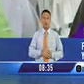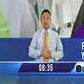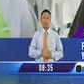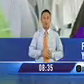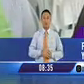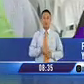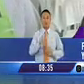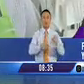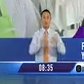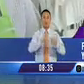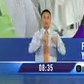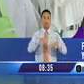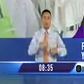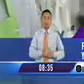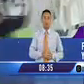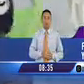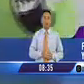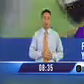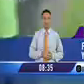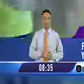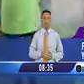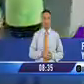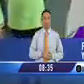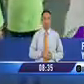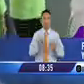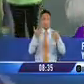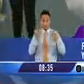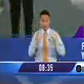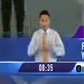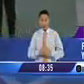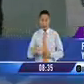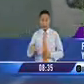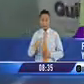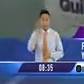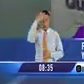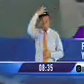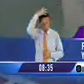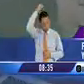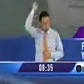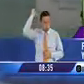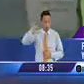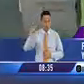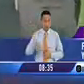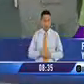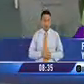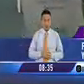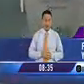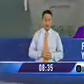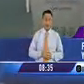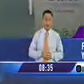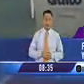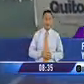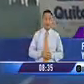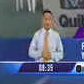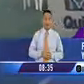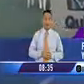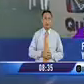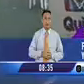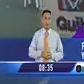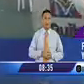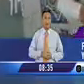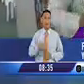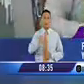seres quiteños, también en este caso. Ya. Luego de esto, mire, voy a sacarme el sombrero y el sombrero que sabe haber puesto. Luego me voy a llevar este sombrero